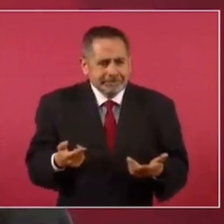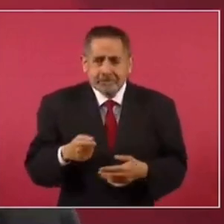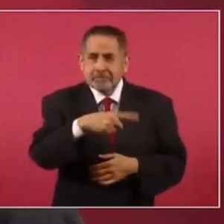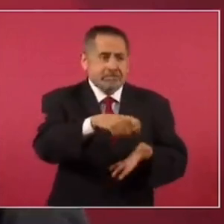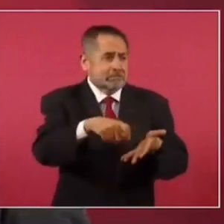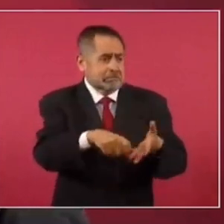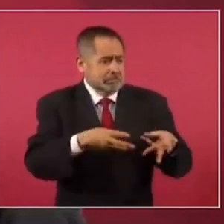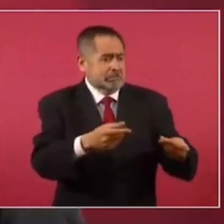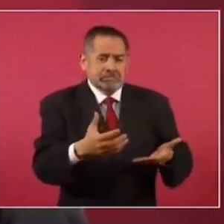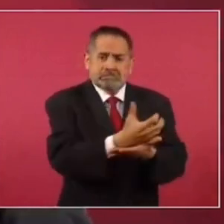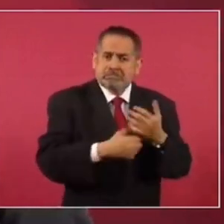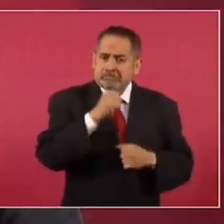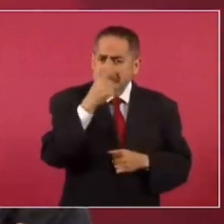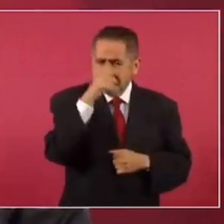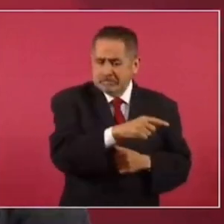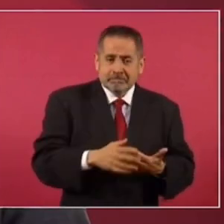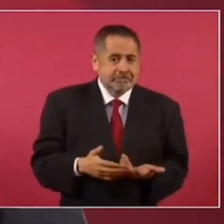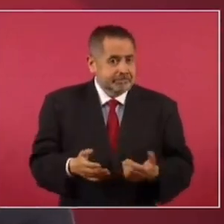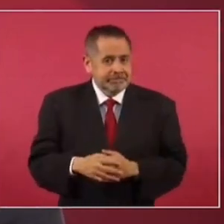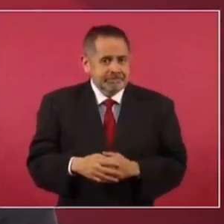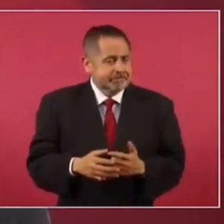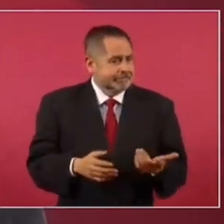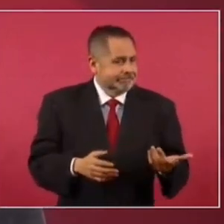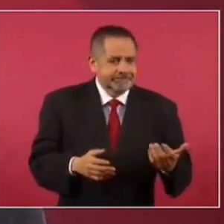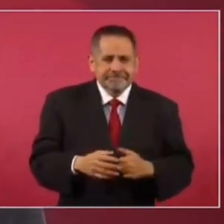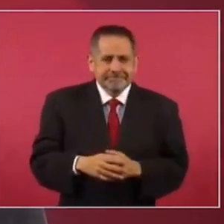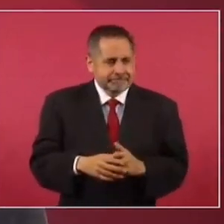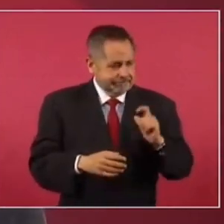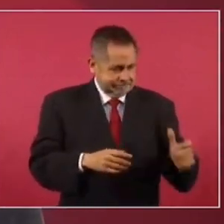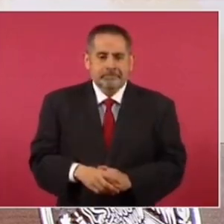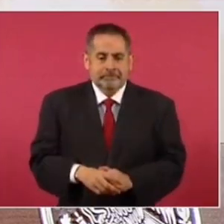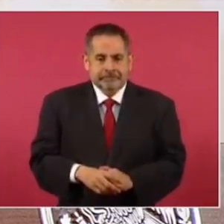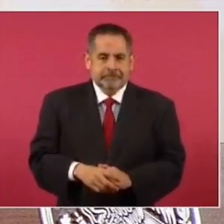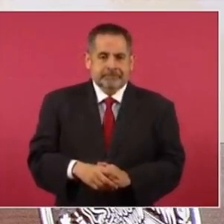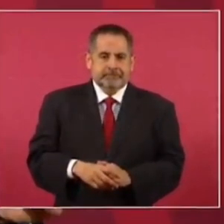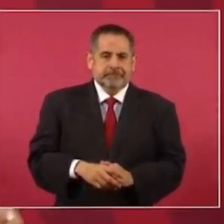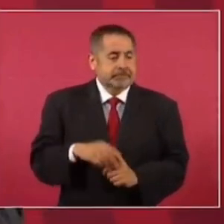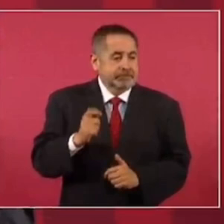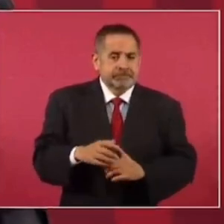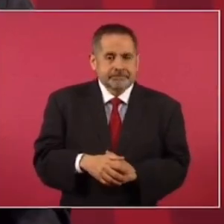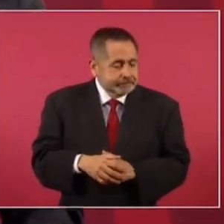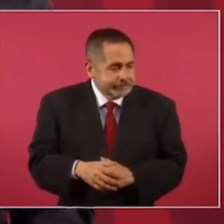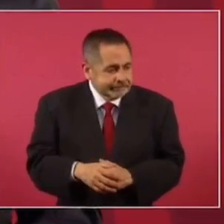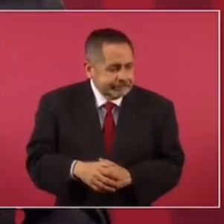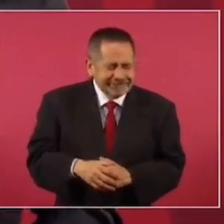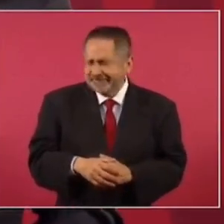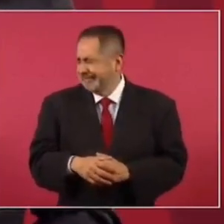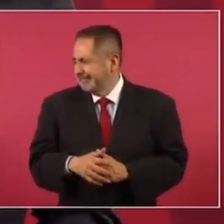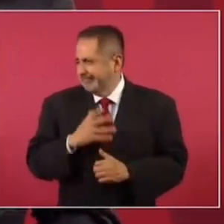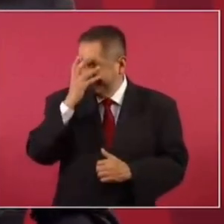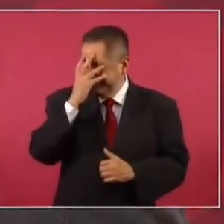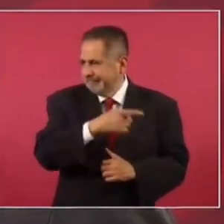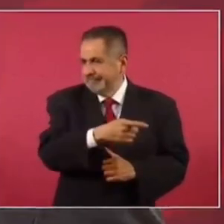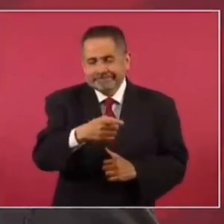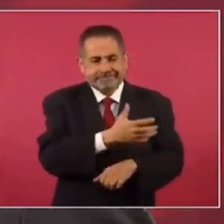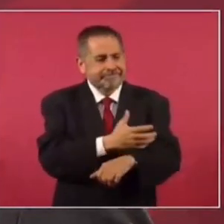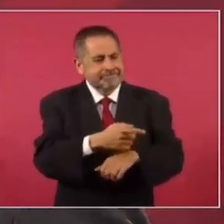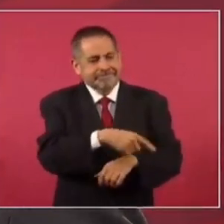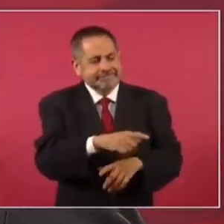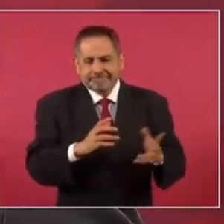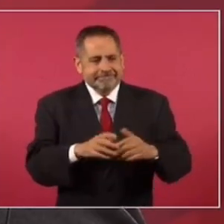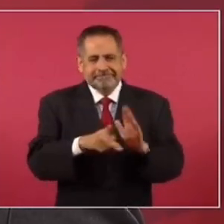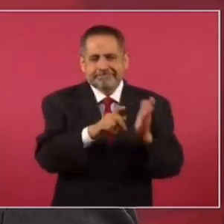pagan para que me peguen? Y a veces me da hasta pena con los compañeros pues, de